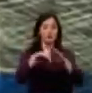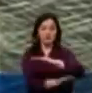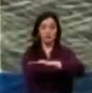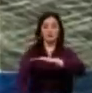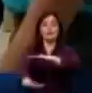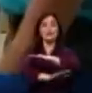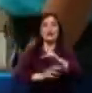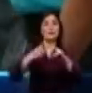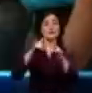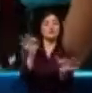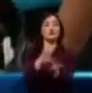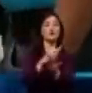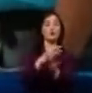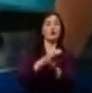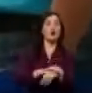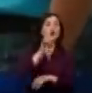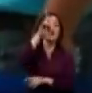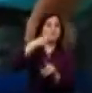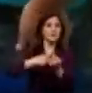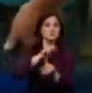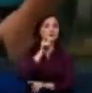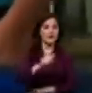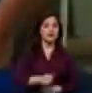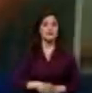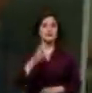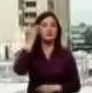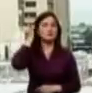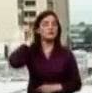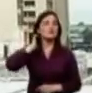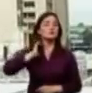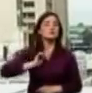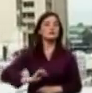planta baja empezarán a funcionar en 2 meses.